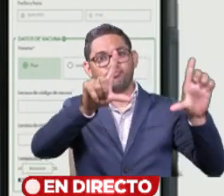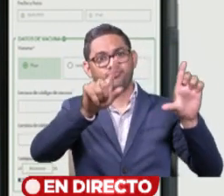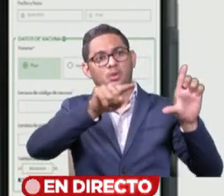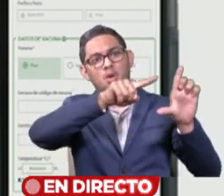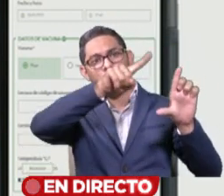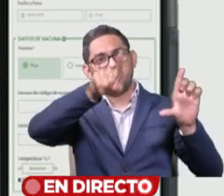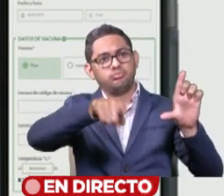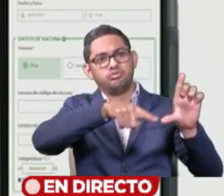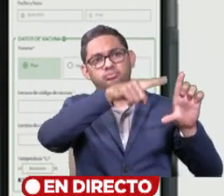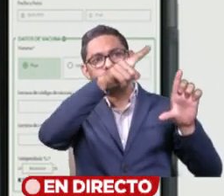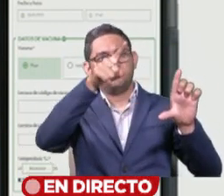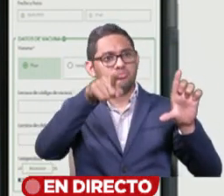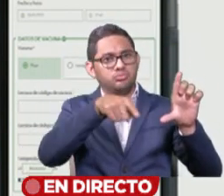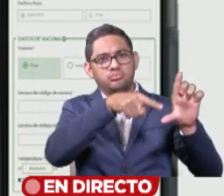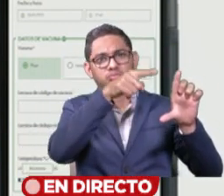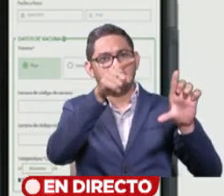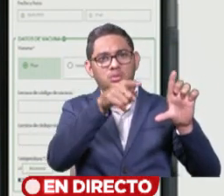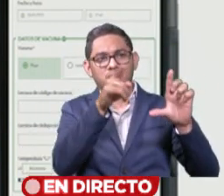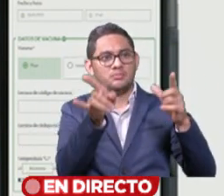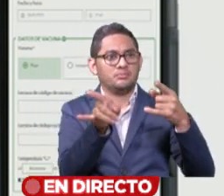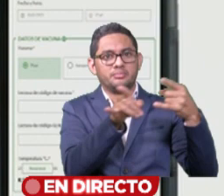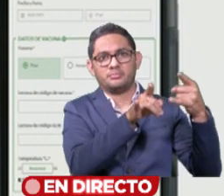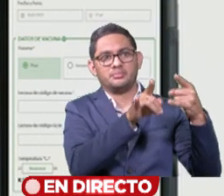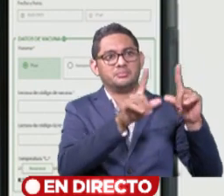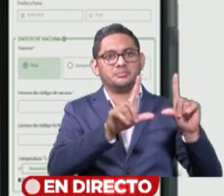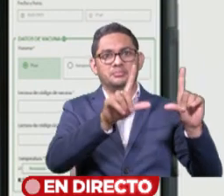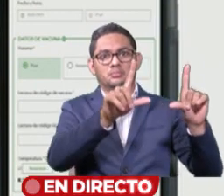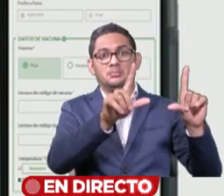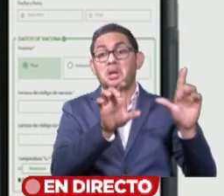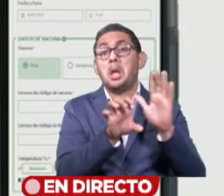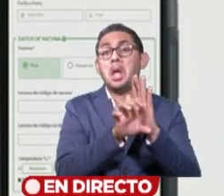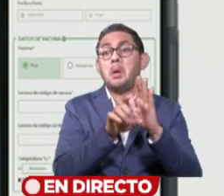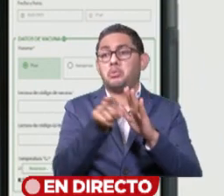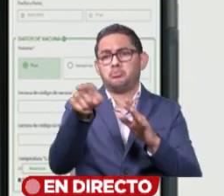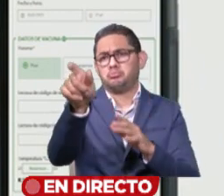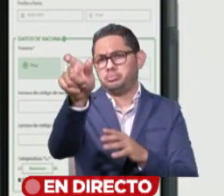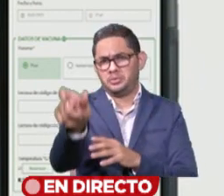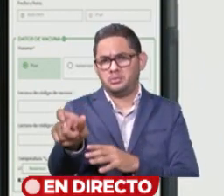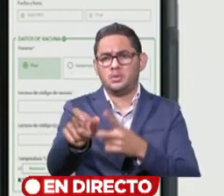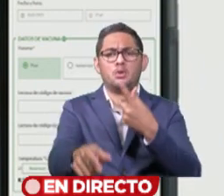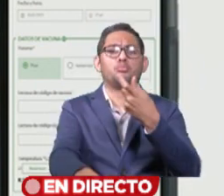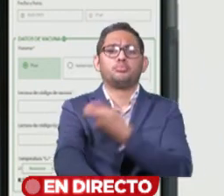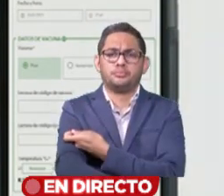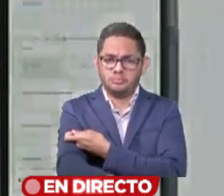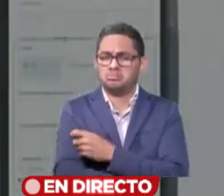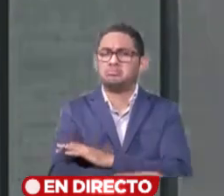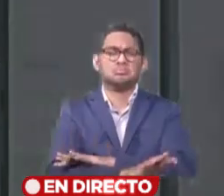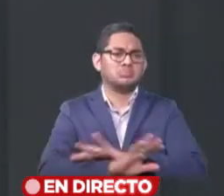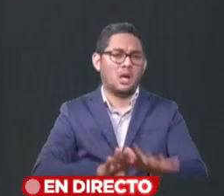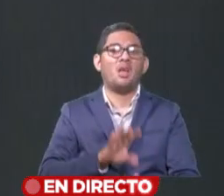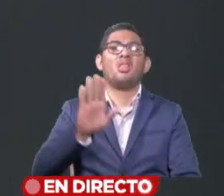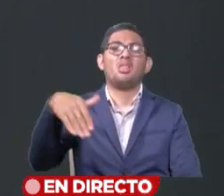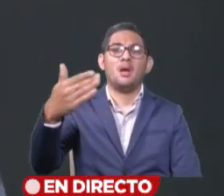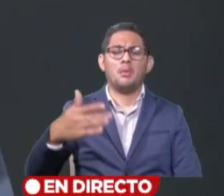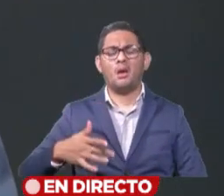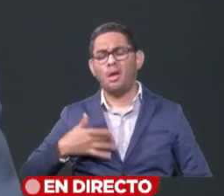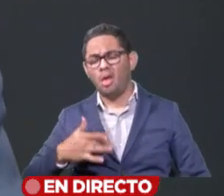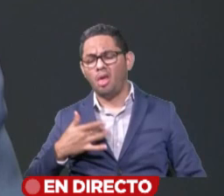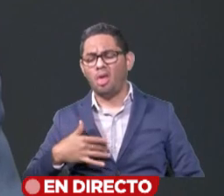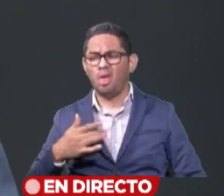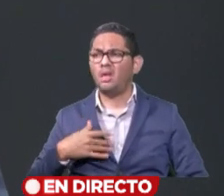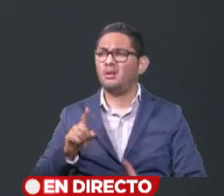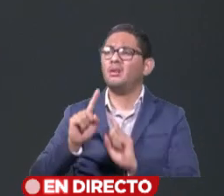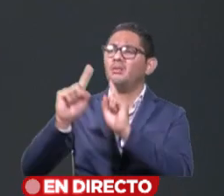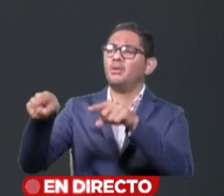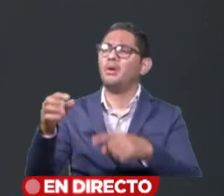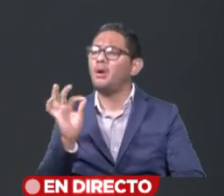acude a hacerse una prueba de diagnóstico, nosotros podemos saber cuándo se hizo la prueba diagnóstica y si la prueba diagnóstica es positiva y